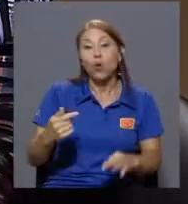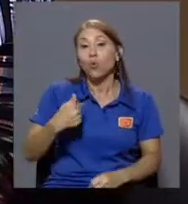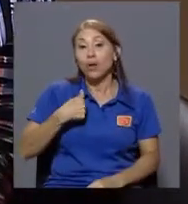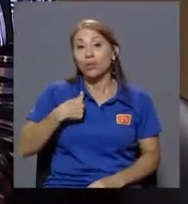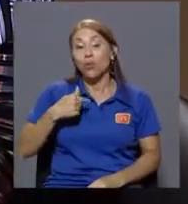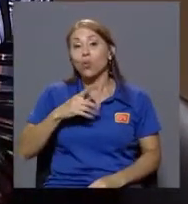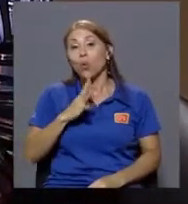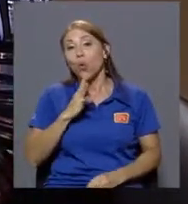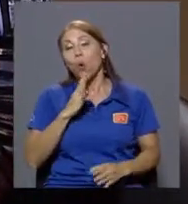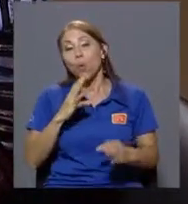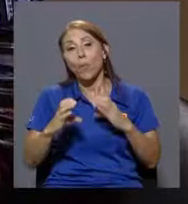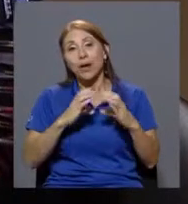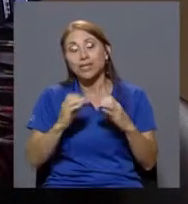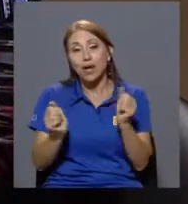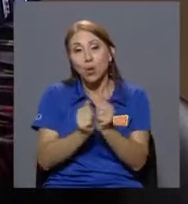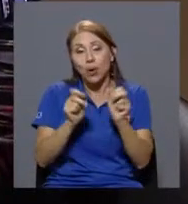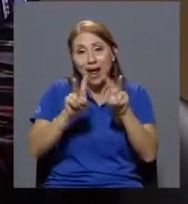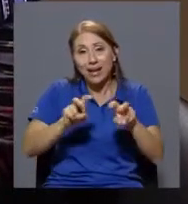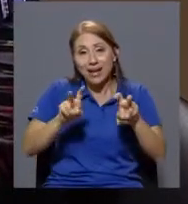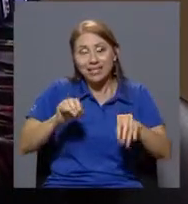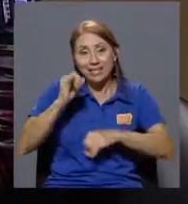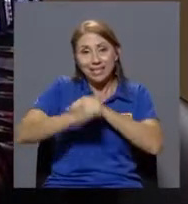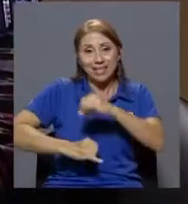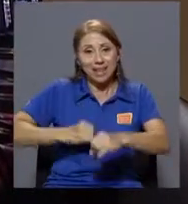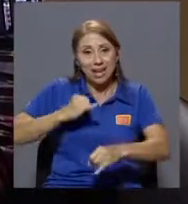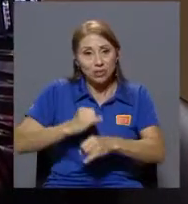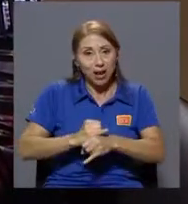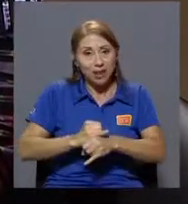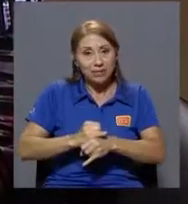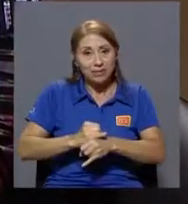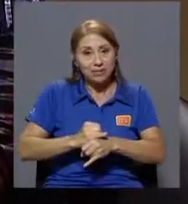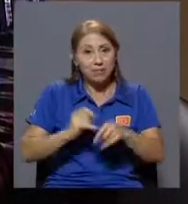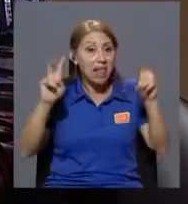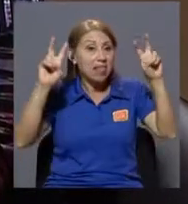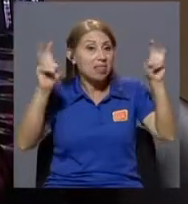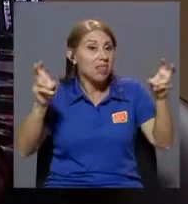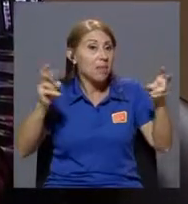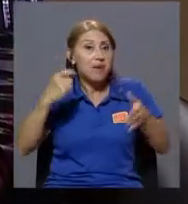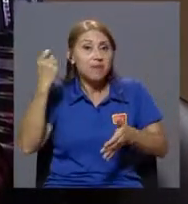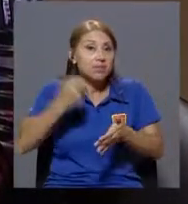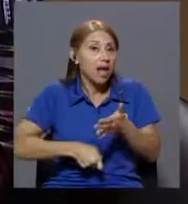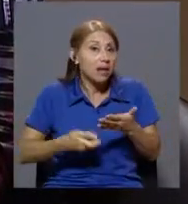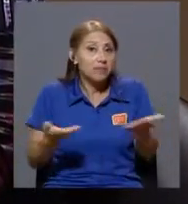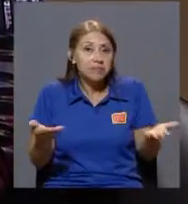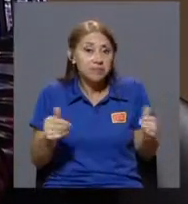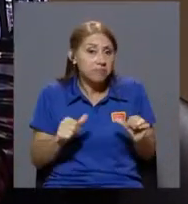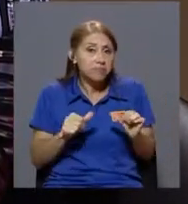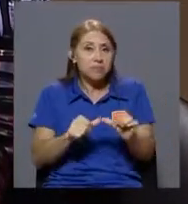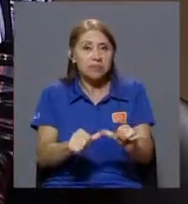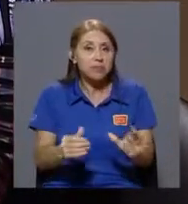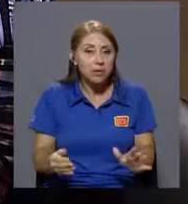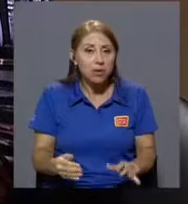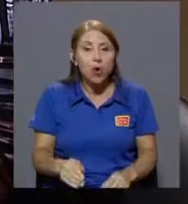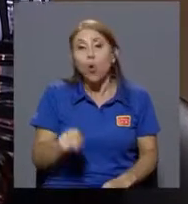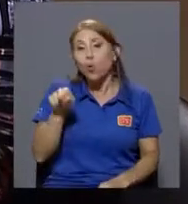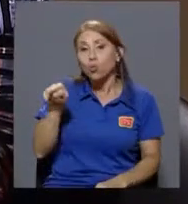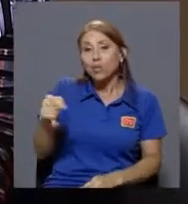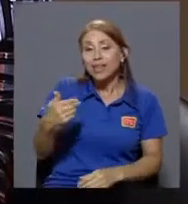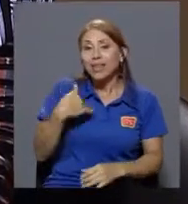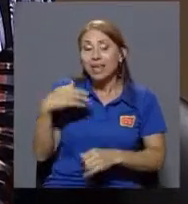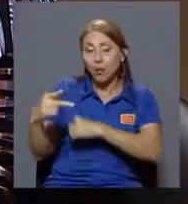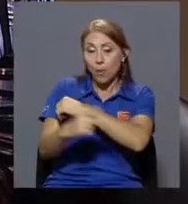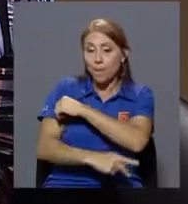analistas internacionales, uh-huh. al final del día el tema es fiscal. Usted tiene un país estable,